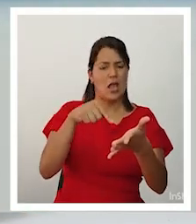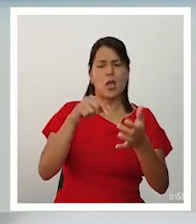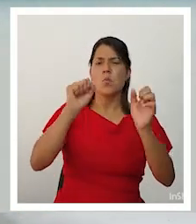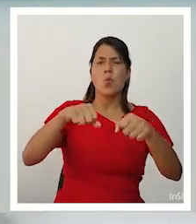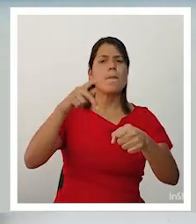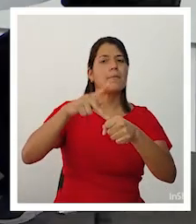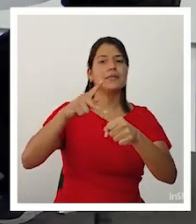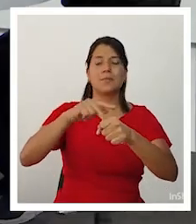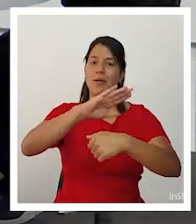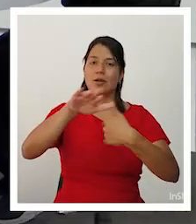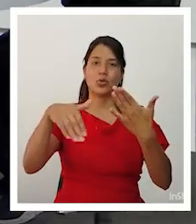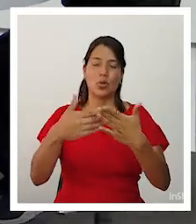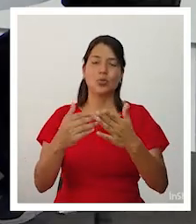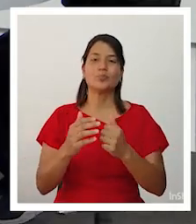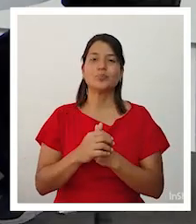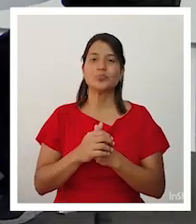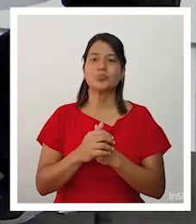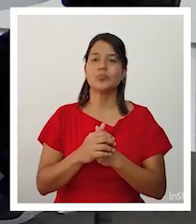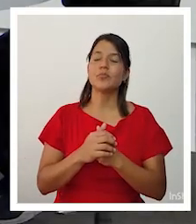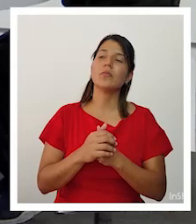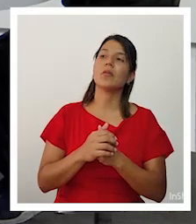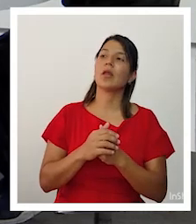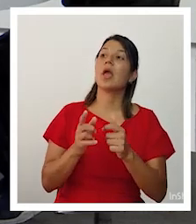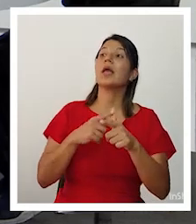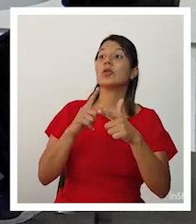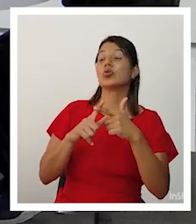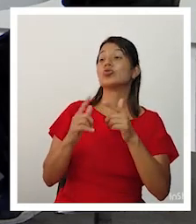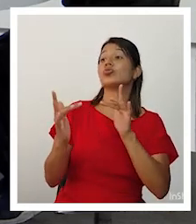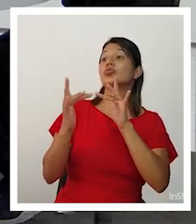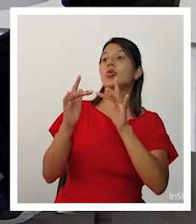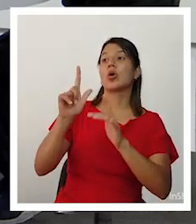todas. Encuentre a Luis